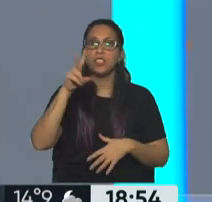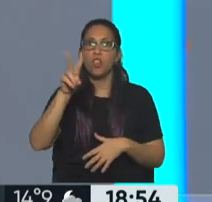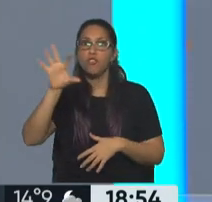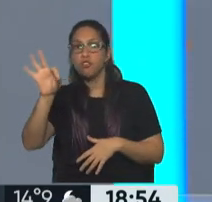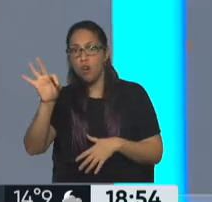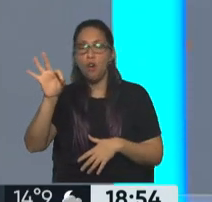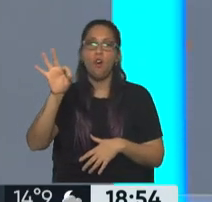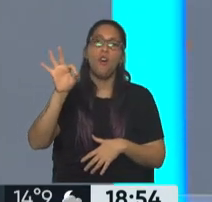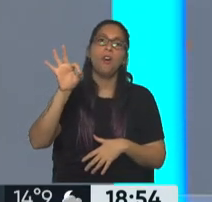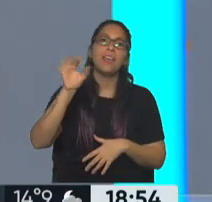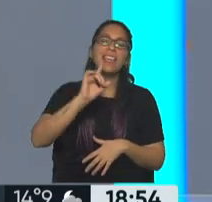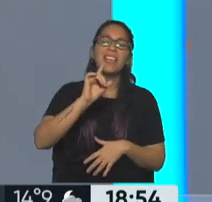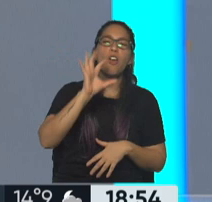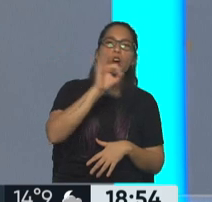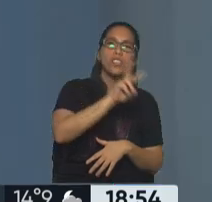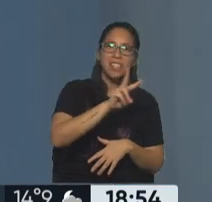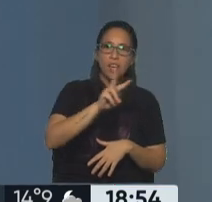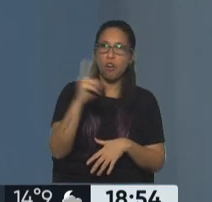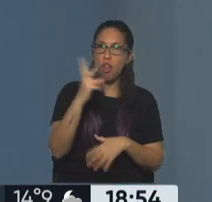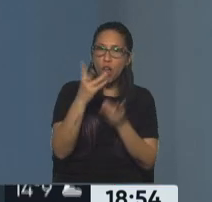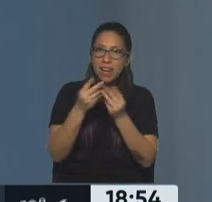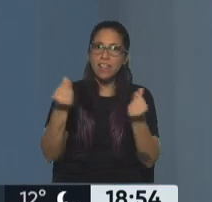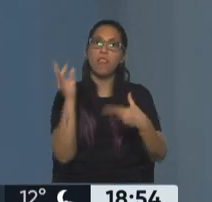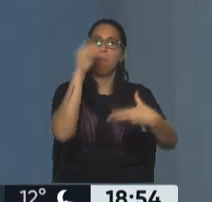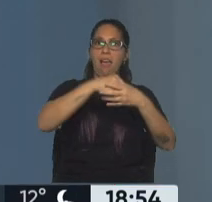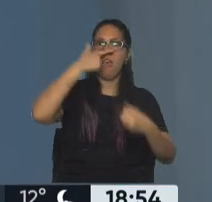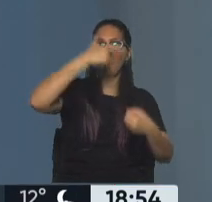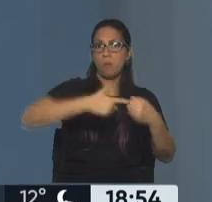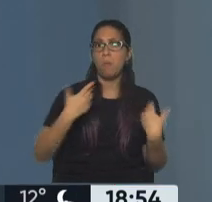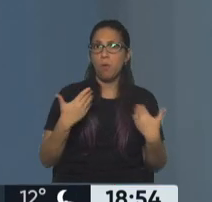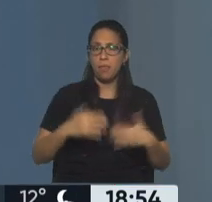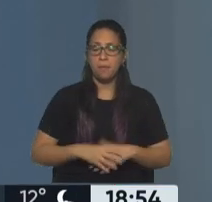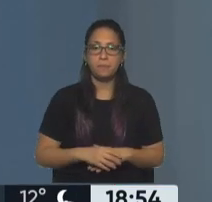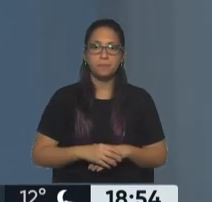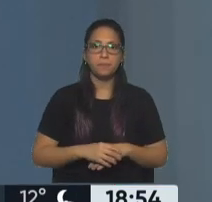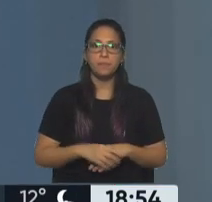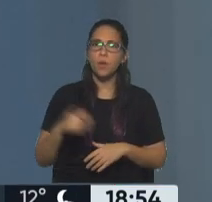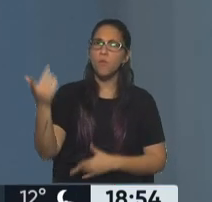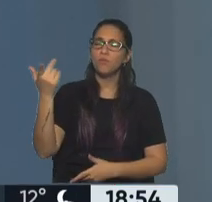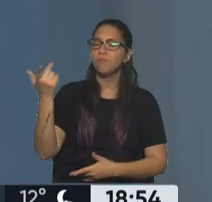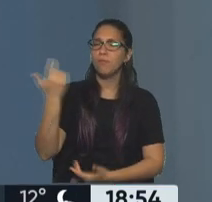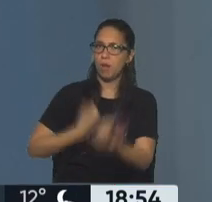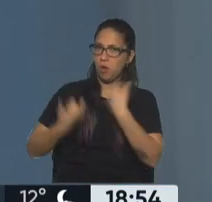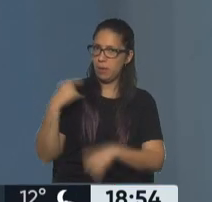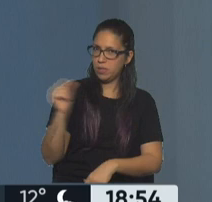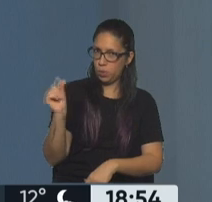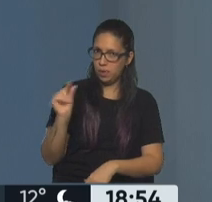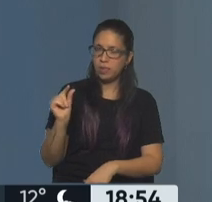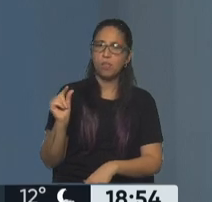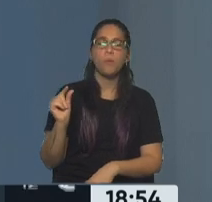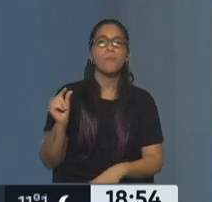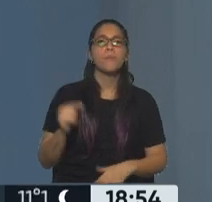oxígeno líquido se utilizan como me contabas a propósito de este día tan particular con los bricks que